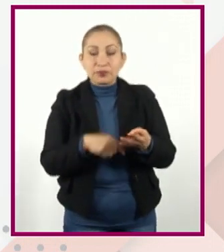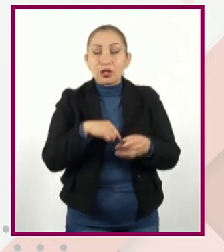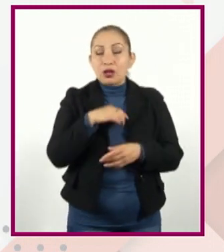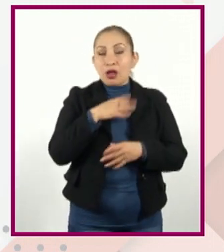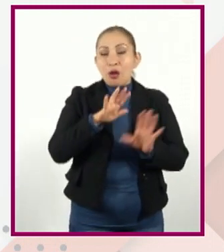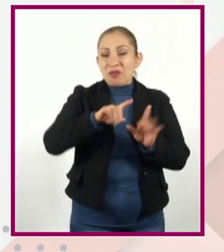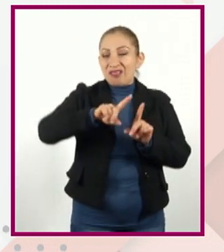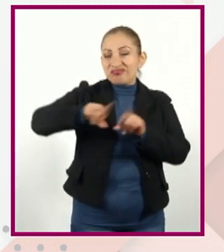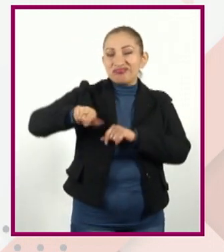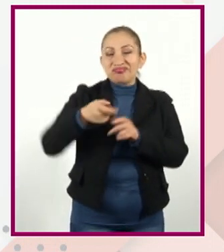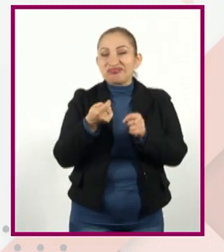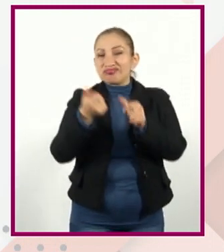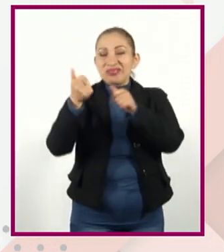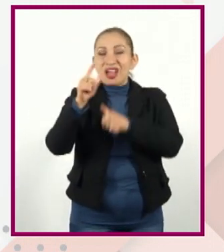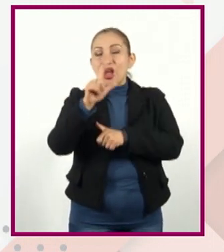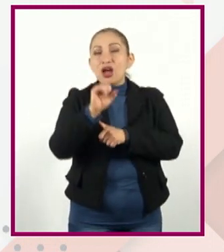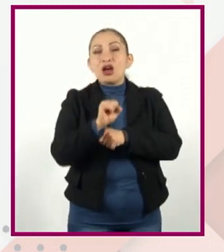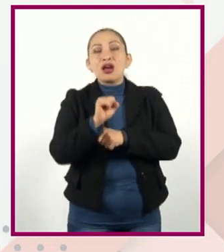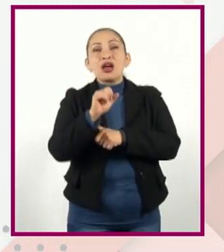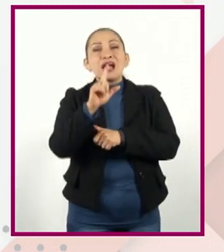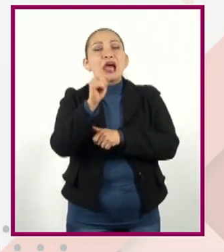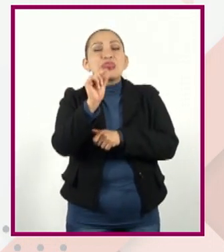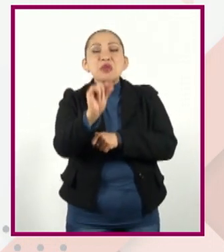de superlativos o diminutivos.